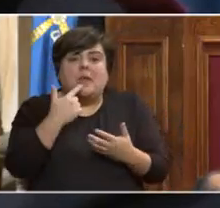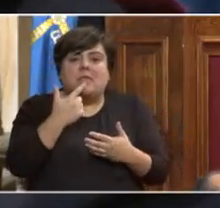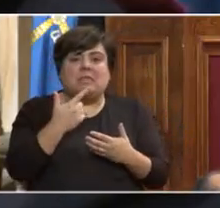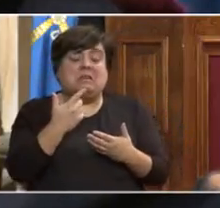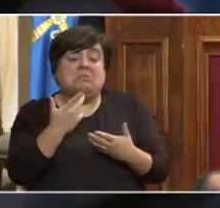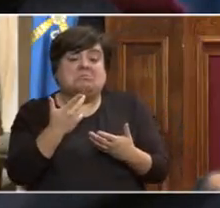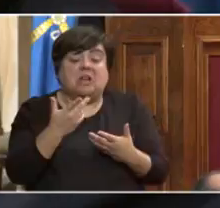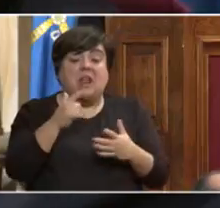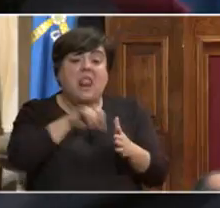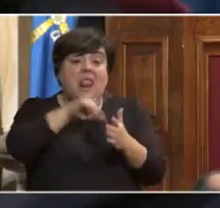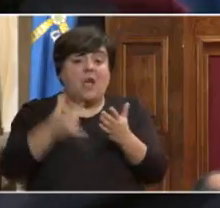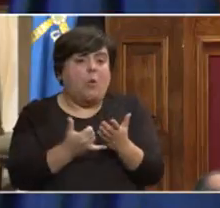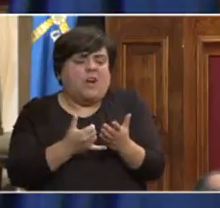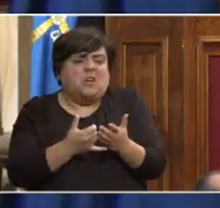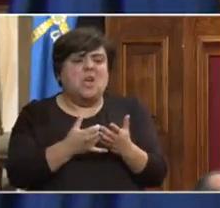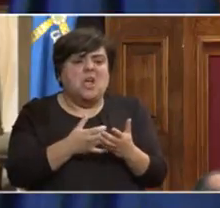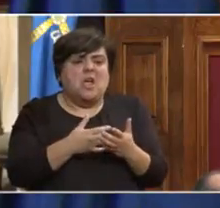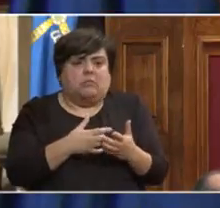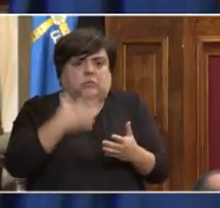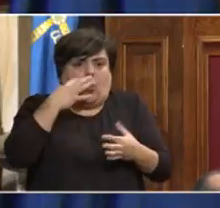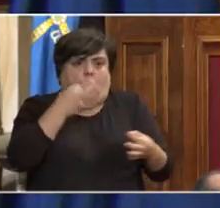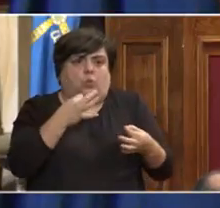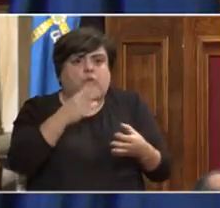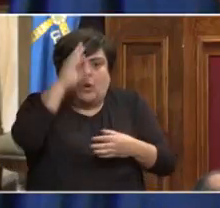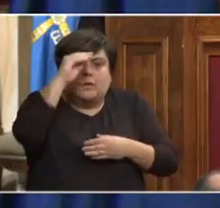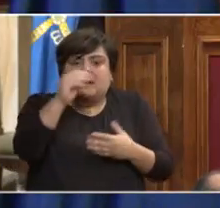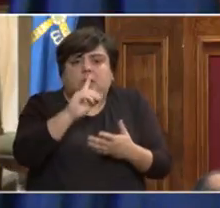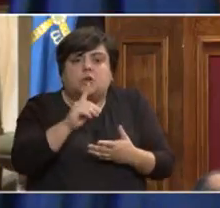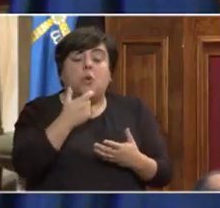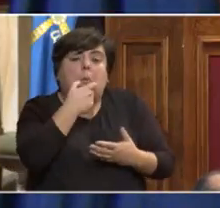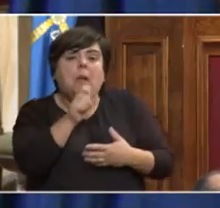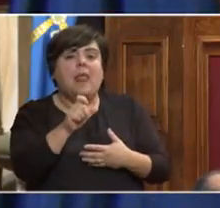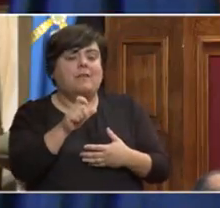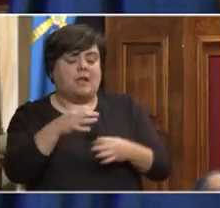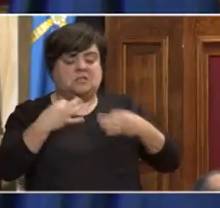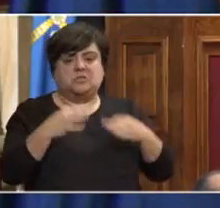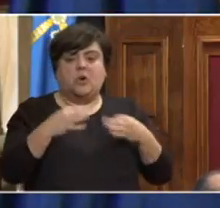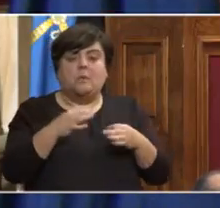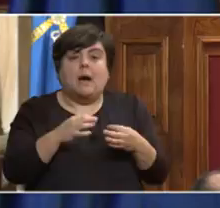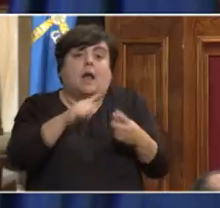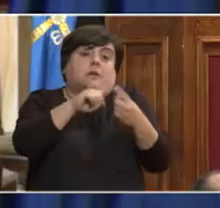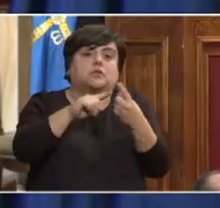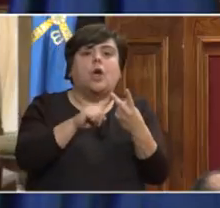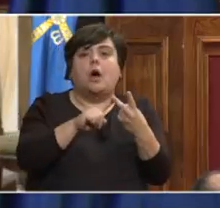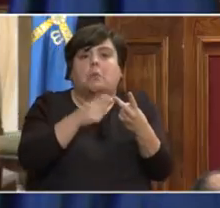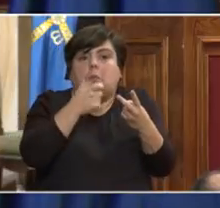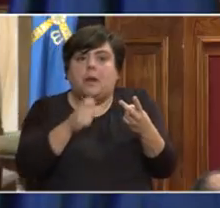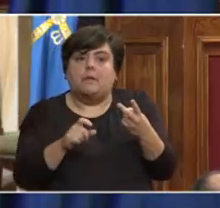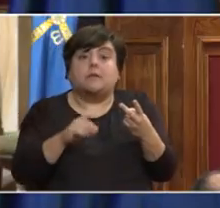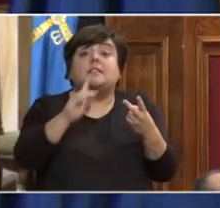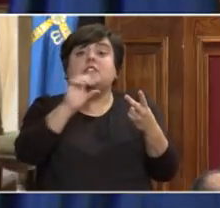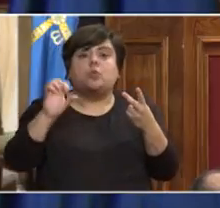difícil de entender por el gran público. Prueba de ello son los términos de uso cotidiano, añoralgias, chivo explicatorio o